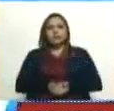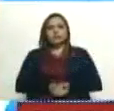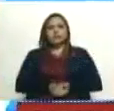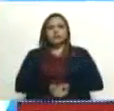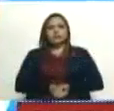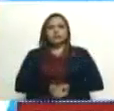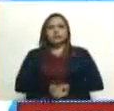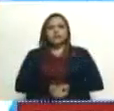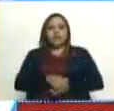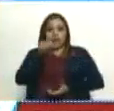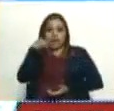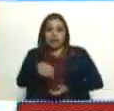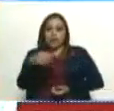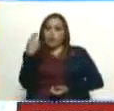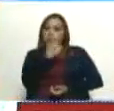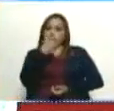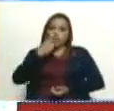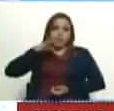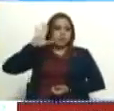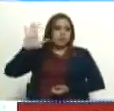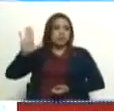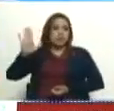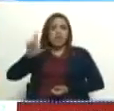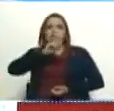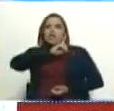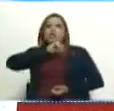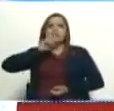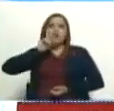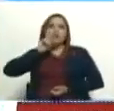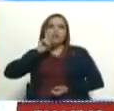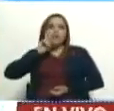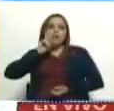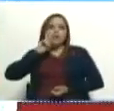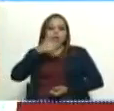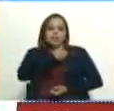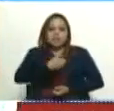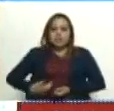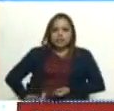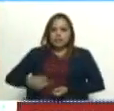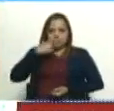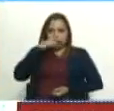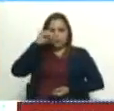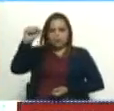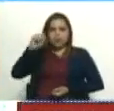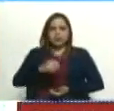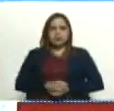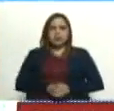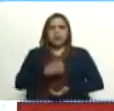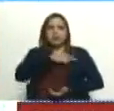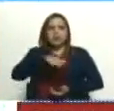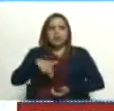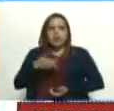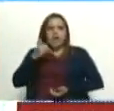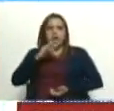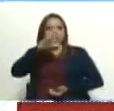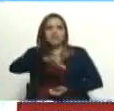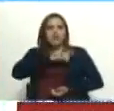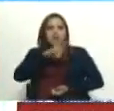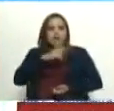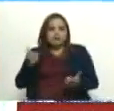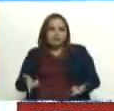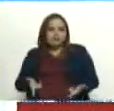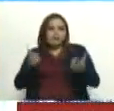con este compromiso. En nombre del presidente Nicolás Maduro, damos formalmente